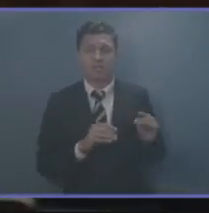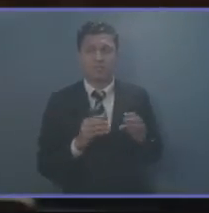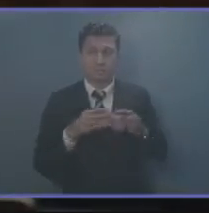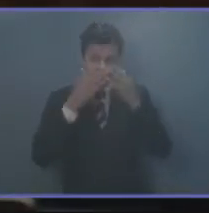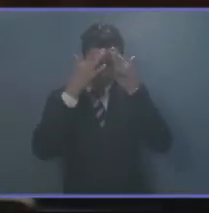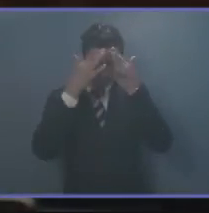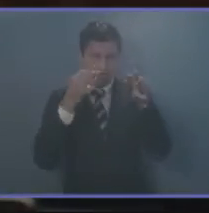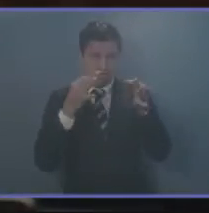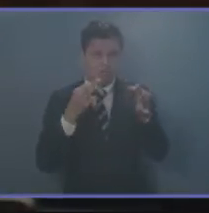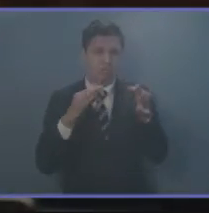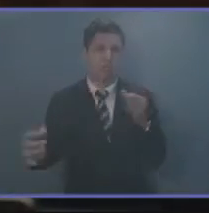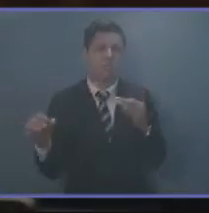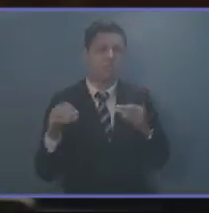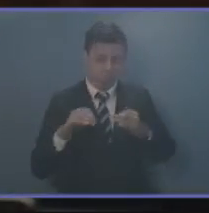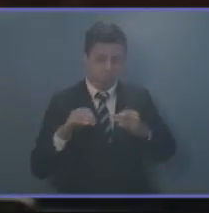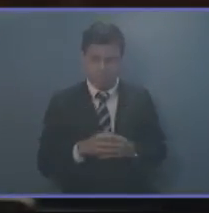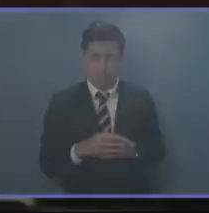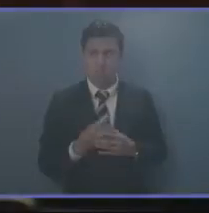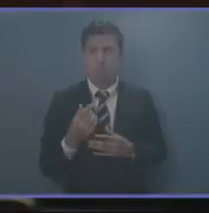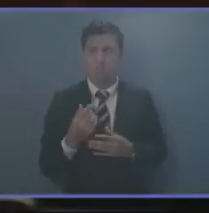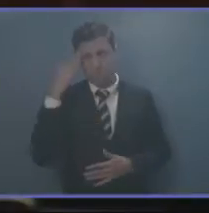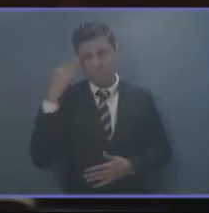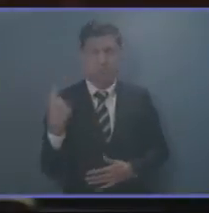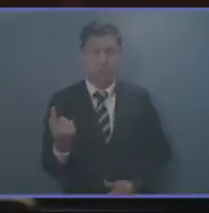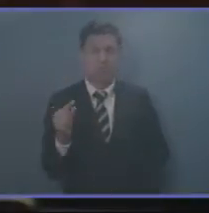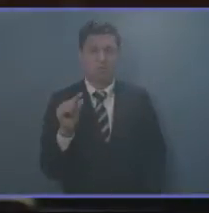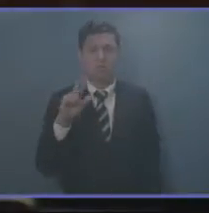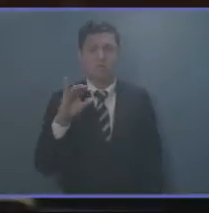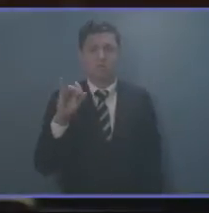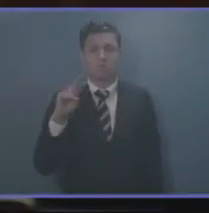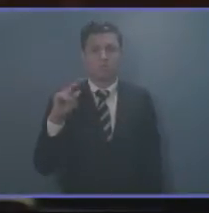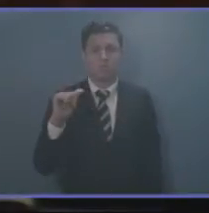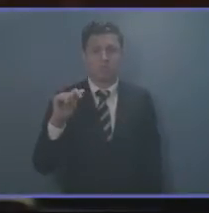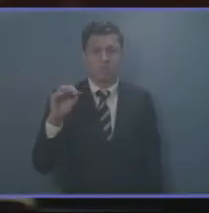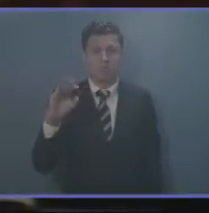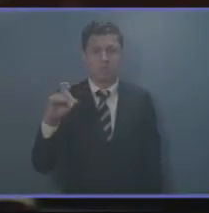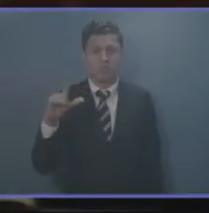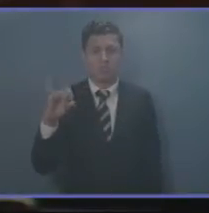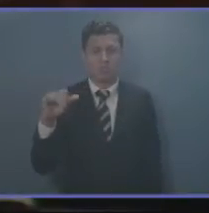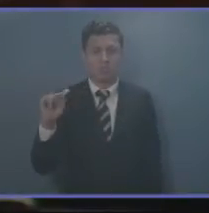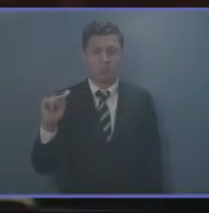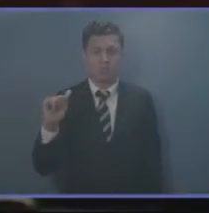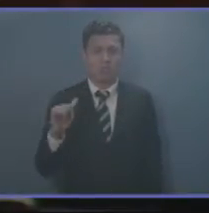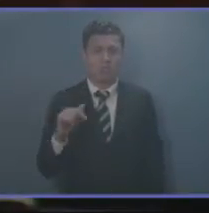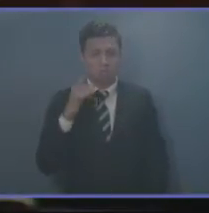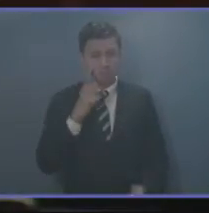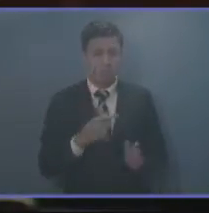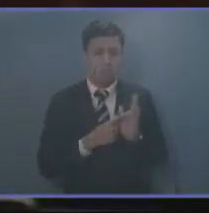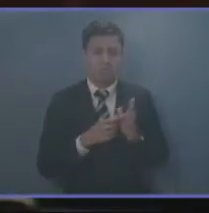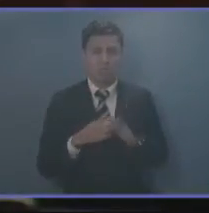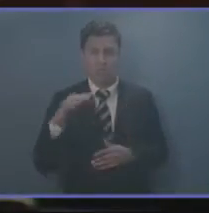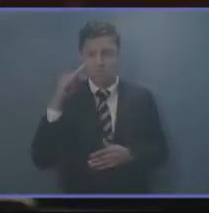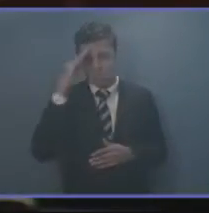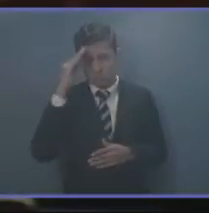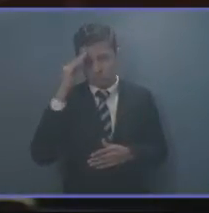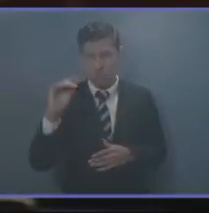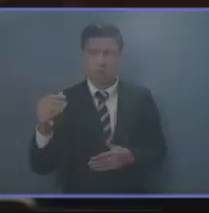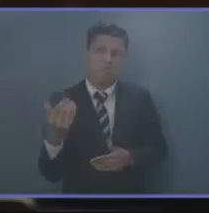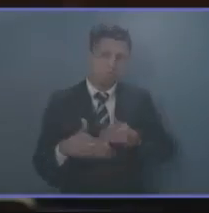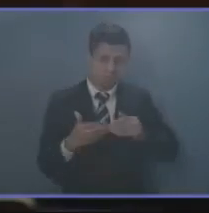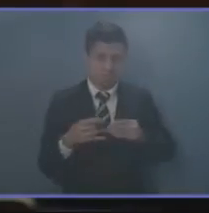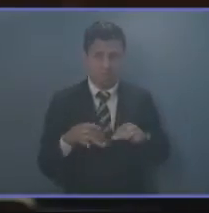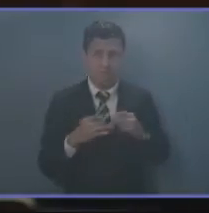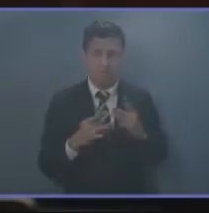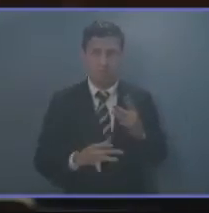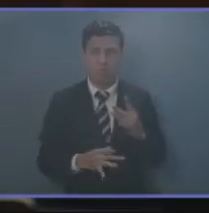dictamen favorable a la solicitud de indulto de la señora Reina Ofelia Rivera de Cortés, lo que se hace del conocimiento del Honorable Pleno